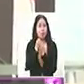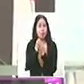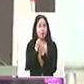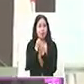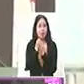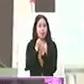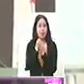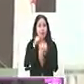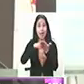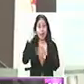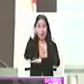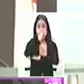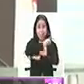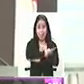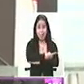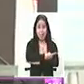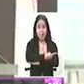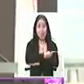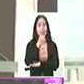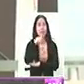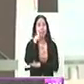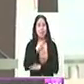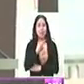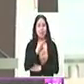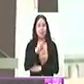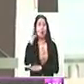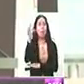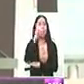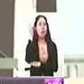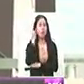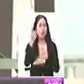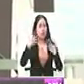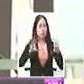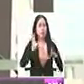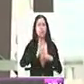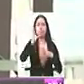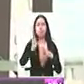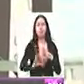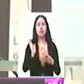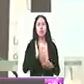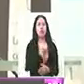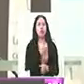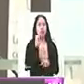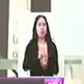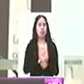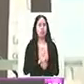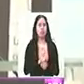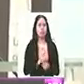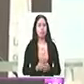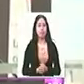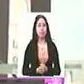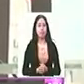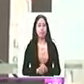este día lleguemos a decir, Bolivia hemos cumplido. Estamos en un momento en